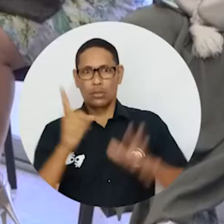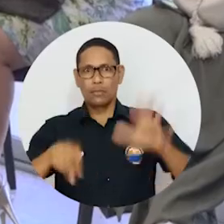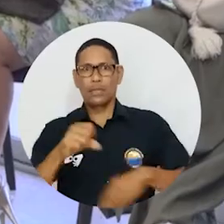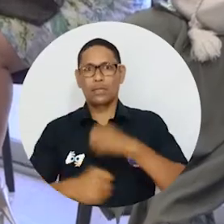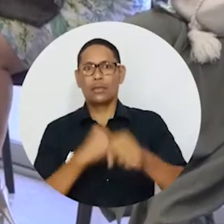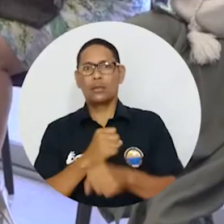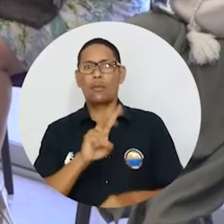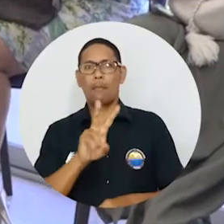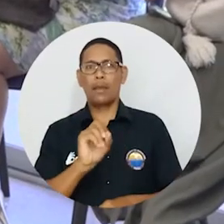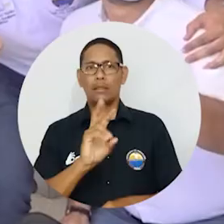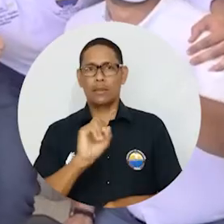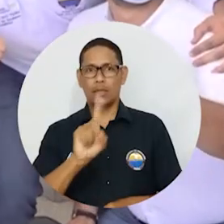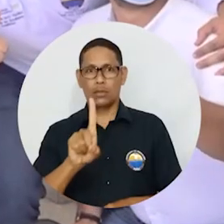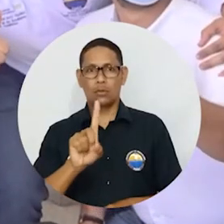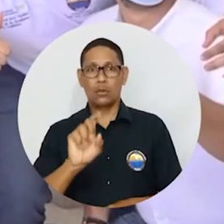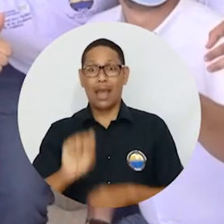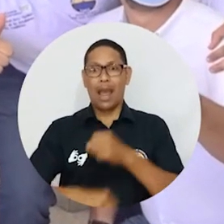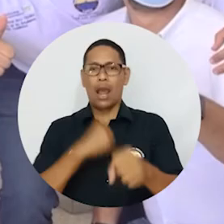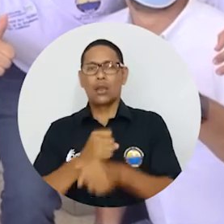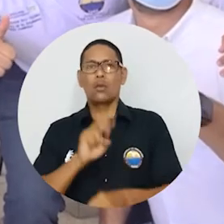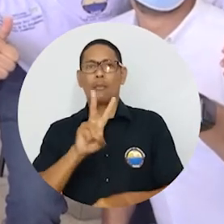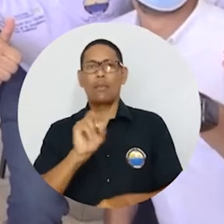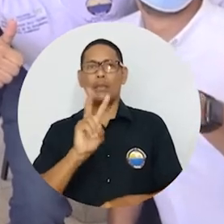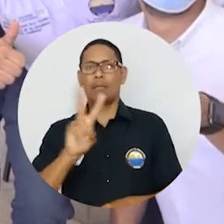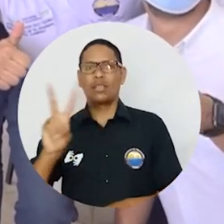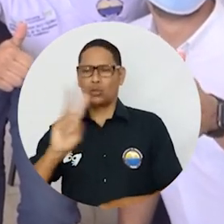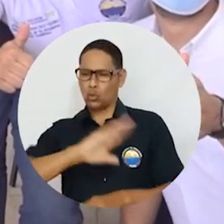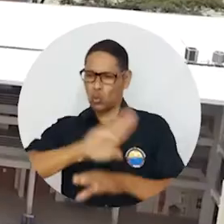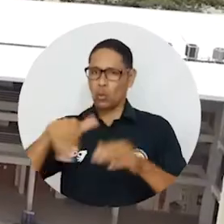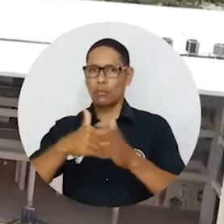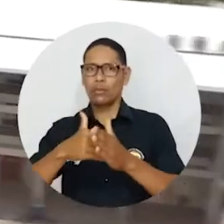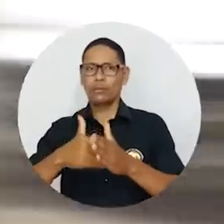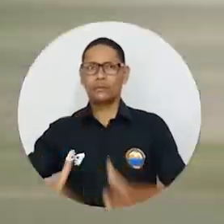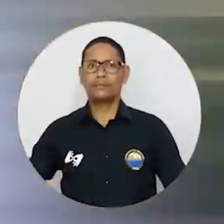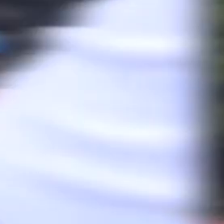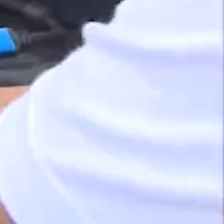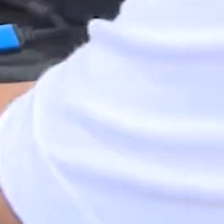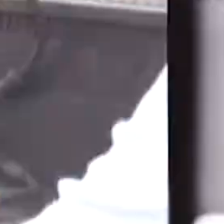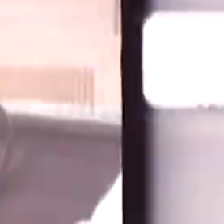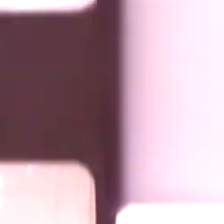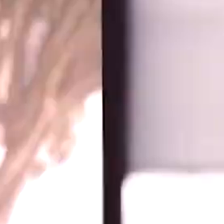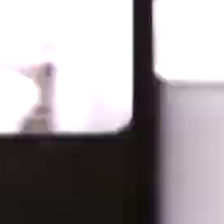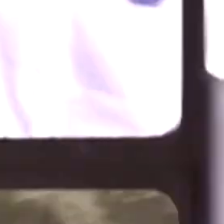segundo semestre de 2021 y el año 2022.